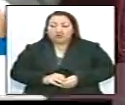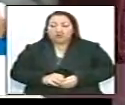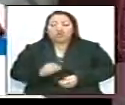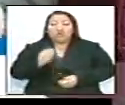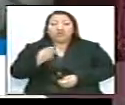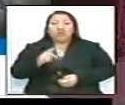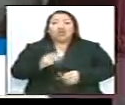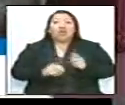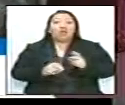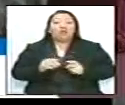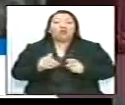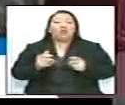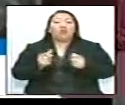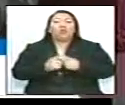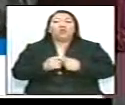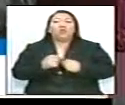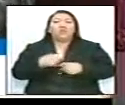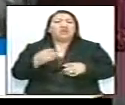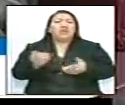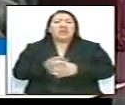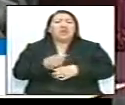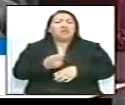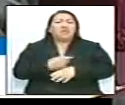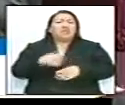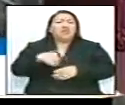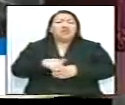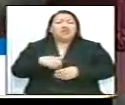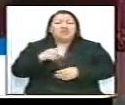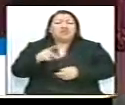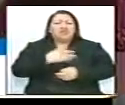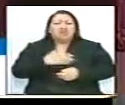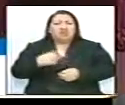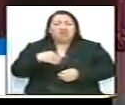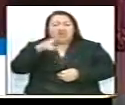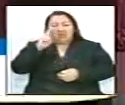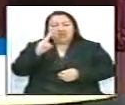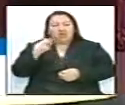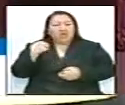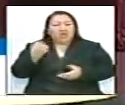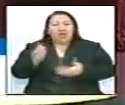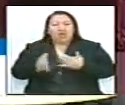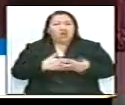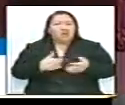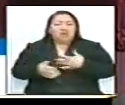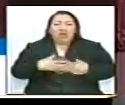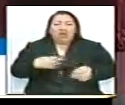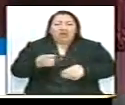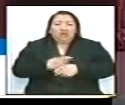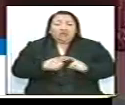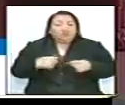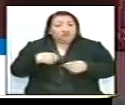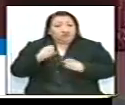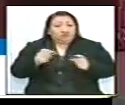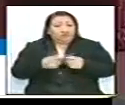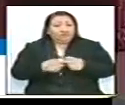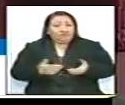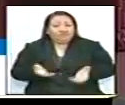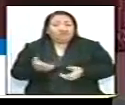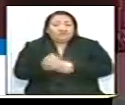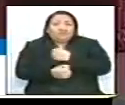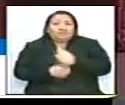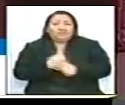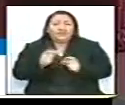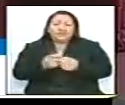tuntún, guiados por el presidente, de los plazos que impone el presidente de la República, ¿no? Y lo dicen congresistas que ya llevan años aquí